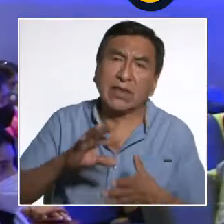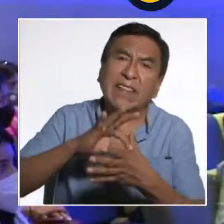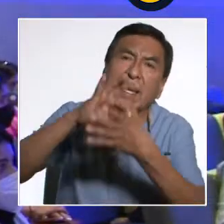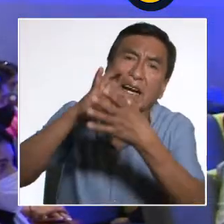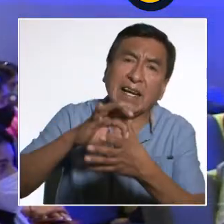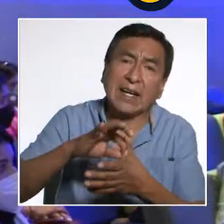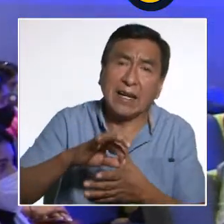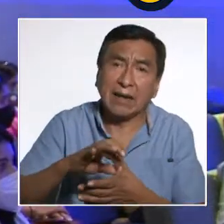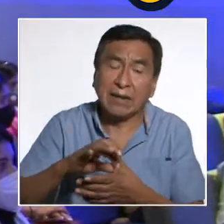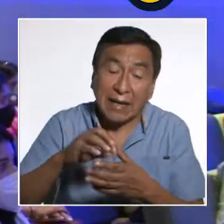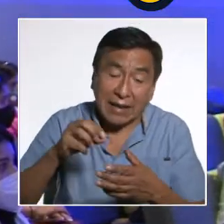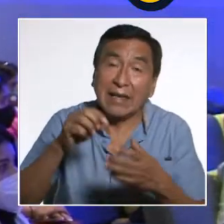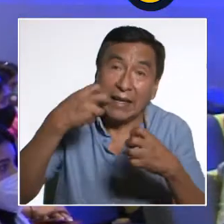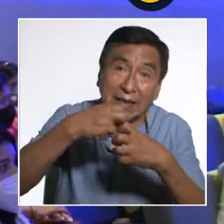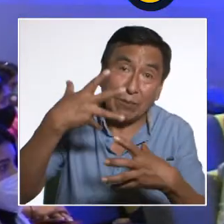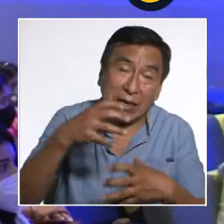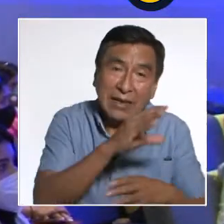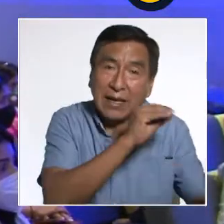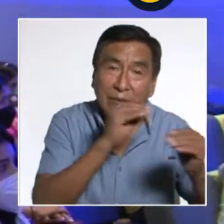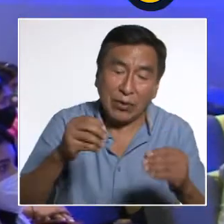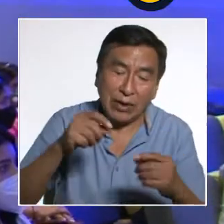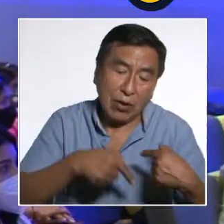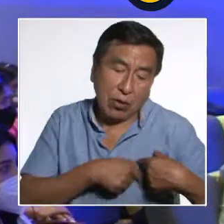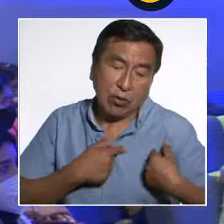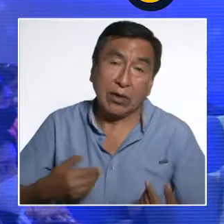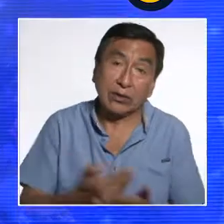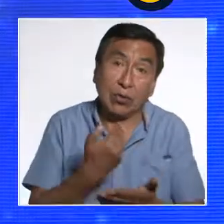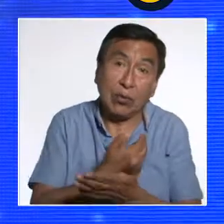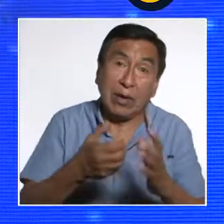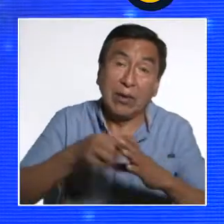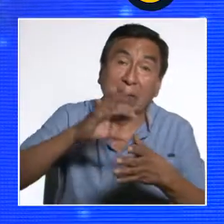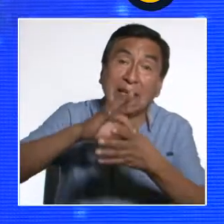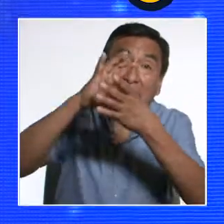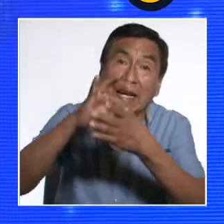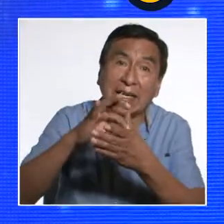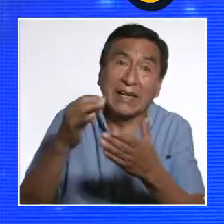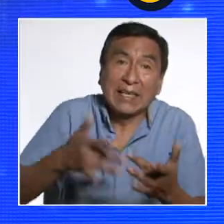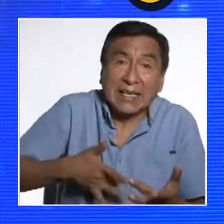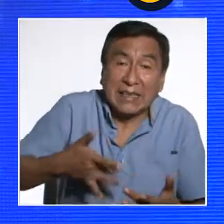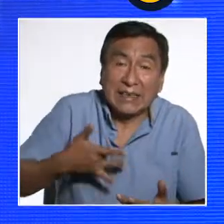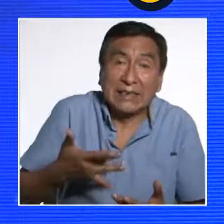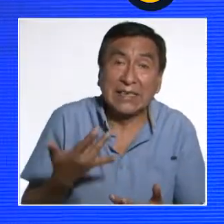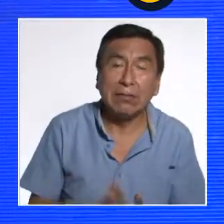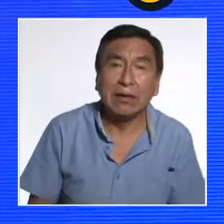él quitará el corazón de piedra y pondrá un corazón nuevo, un corazón de carne, un corazón sensible. Y